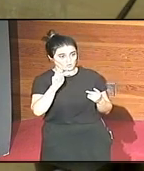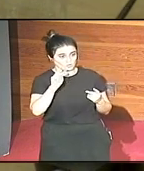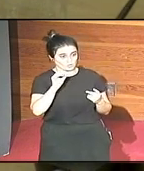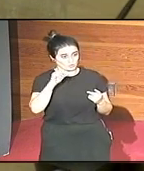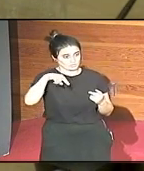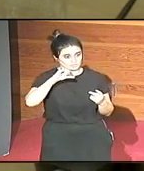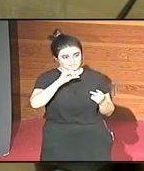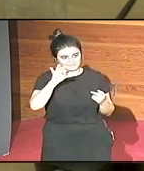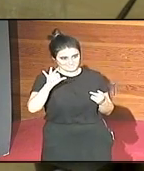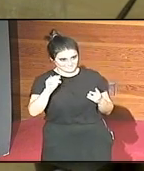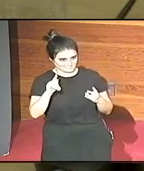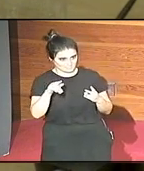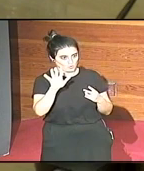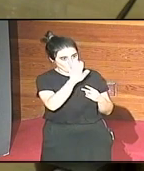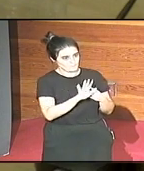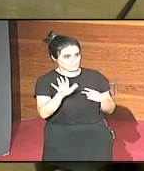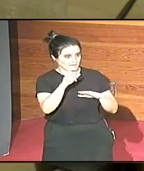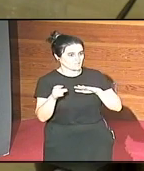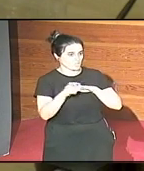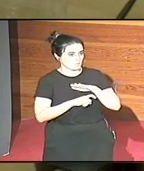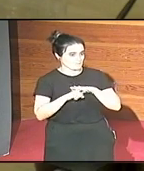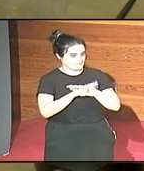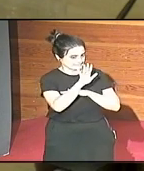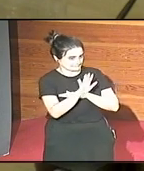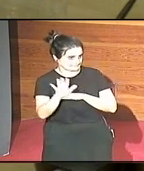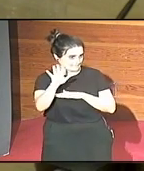la parte ocupada del Donbass.